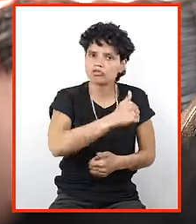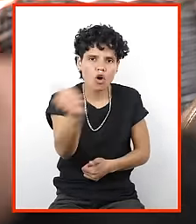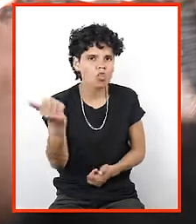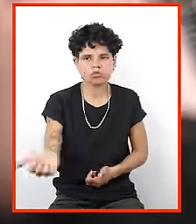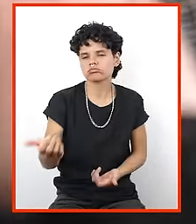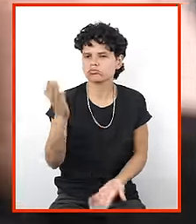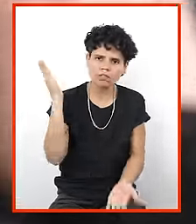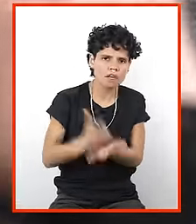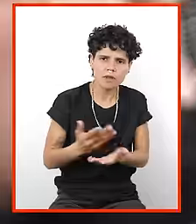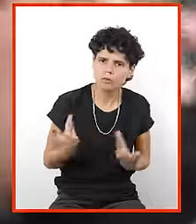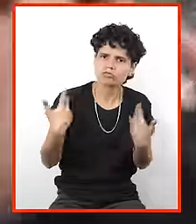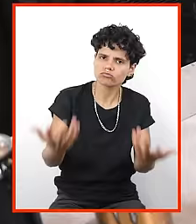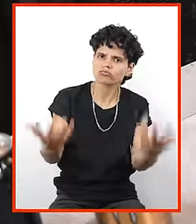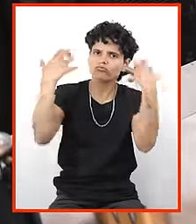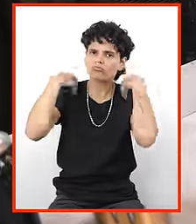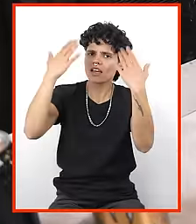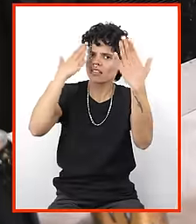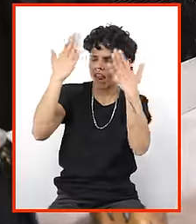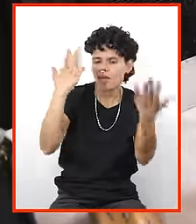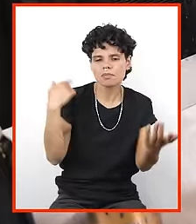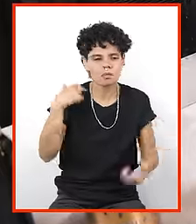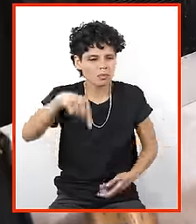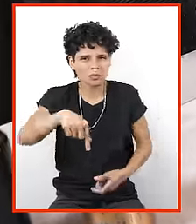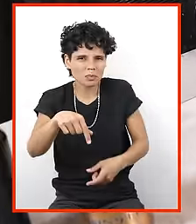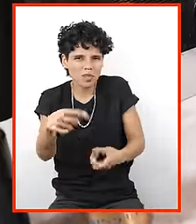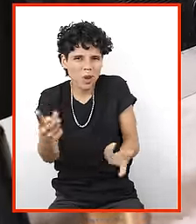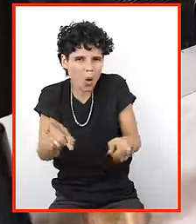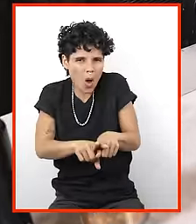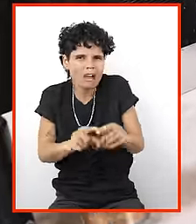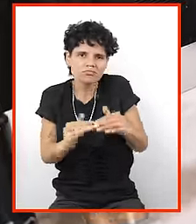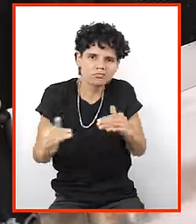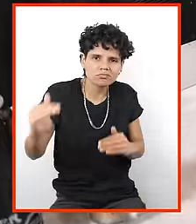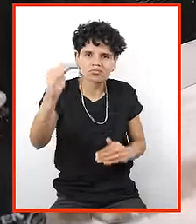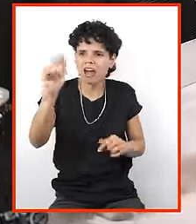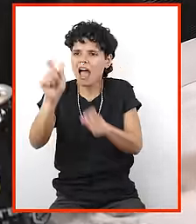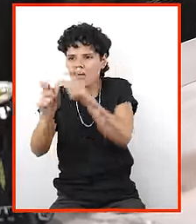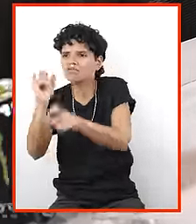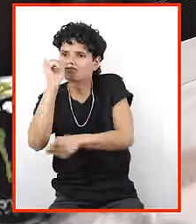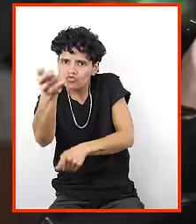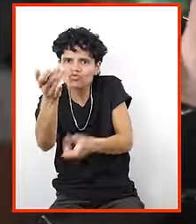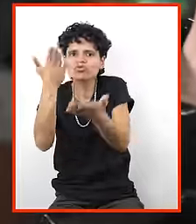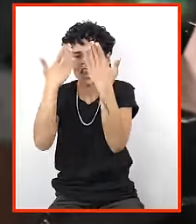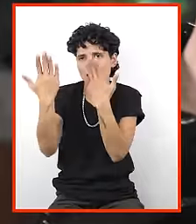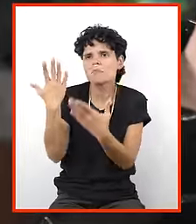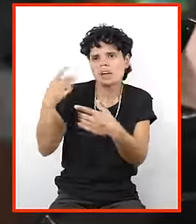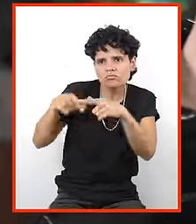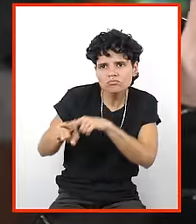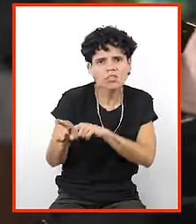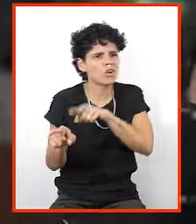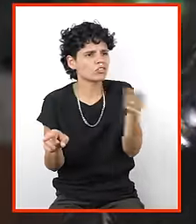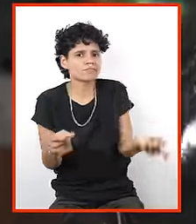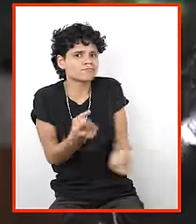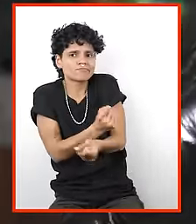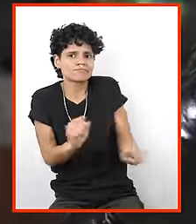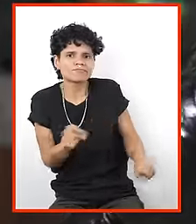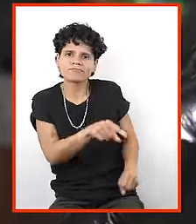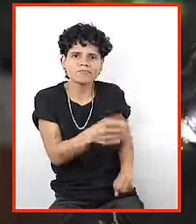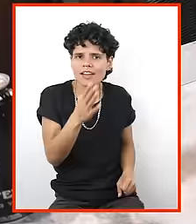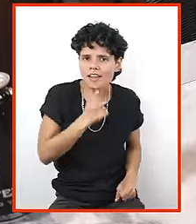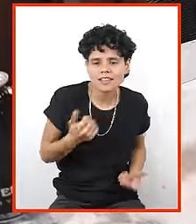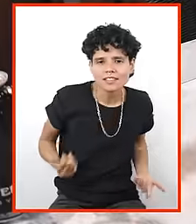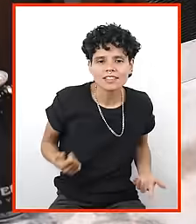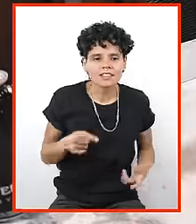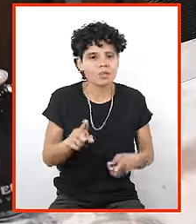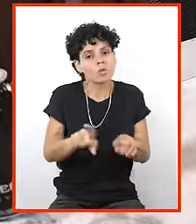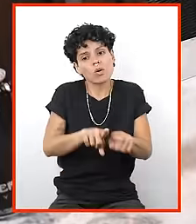que siempre se puede en algún momento... Lamentablemente en Chile la terapia es de privilegio. Exacto, lamentablemente. Po. Y no debería ser, no como tus palabras. Pero